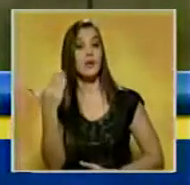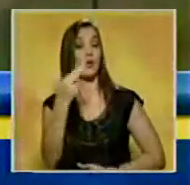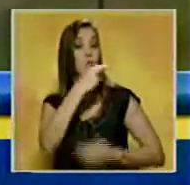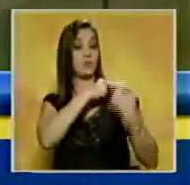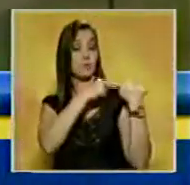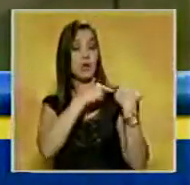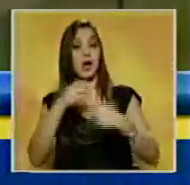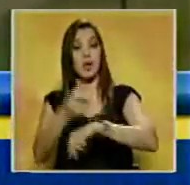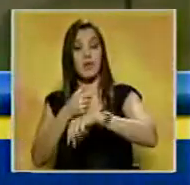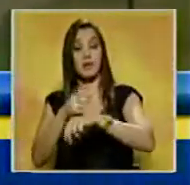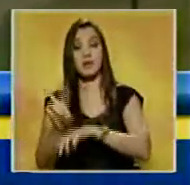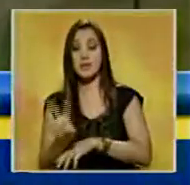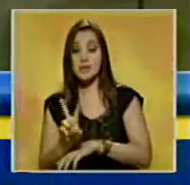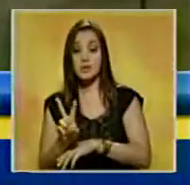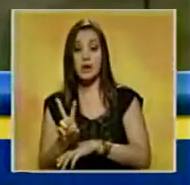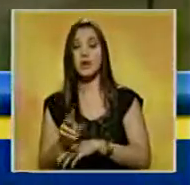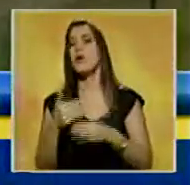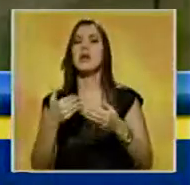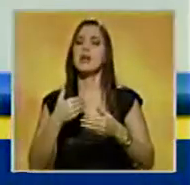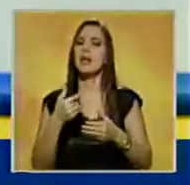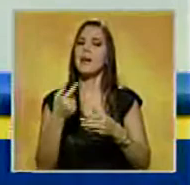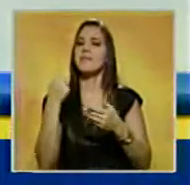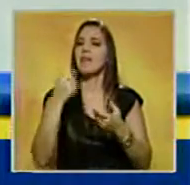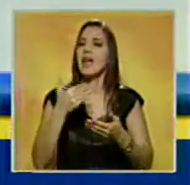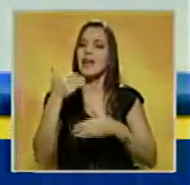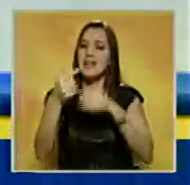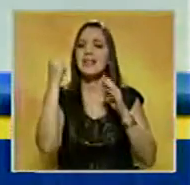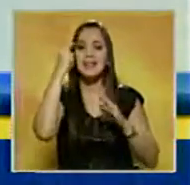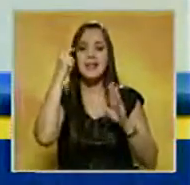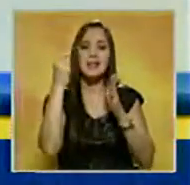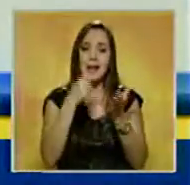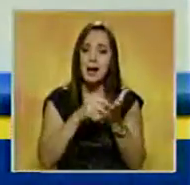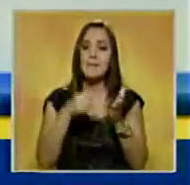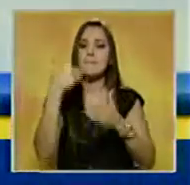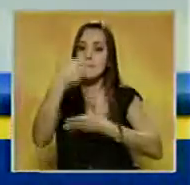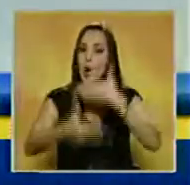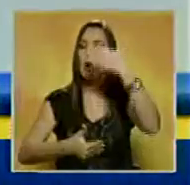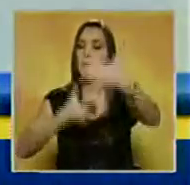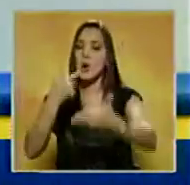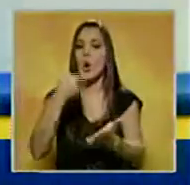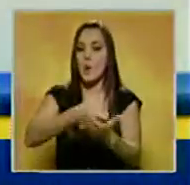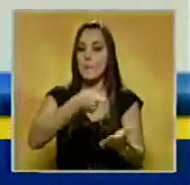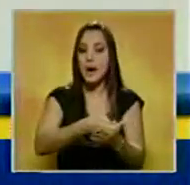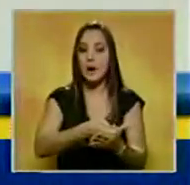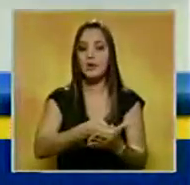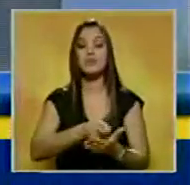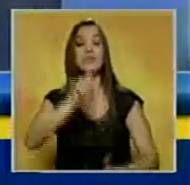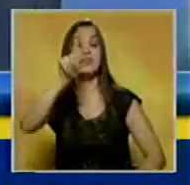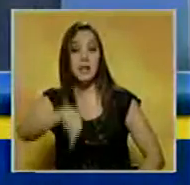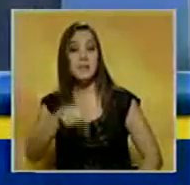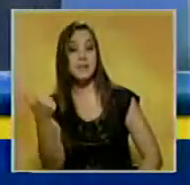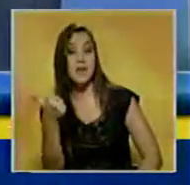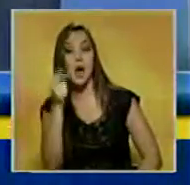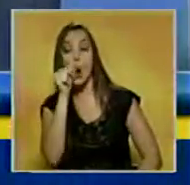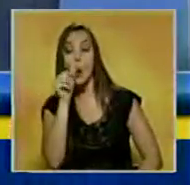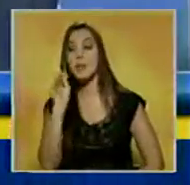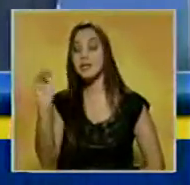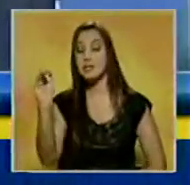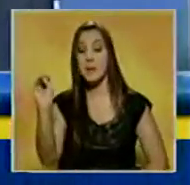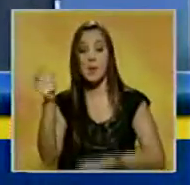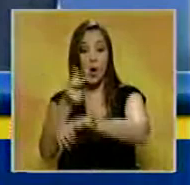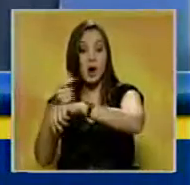establecer un calendario de pagos y consultará antes de fijar nuevos impuestos asímismo tyler instó al ejecutivo nacional